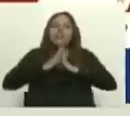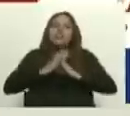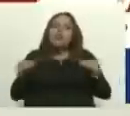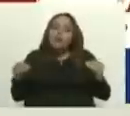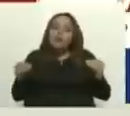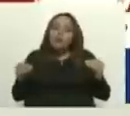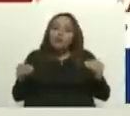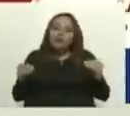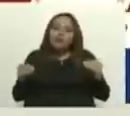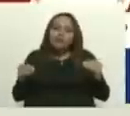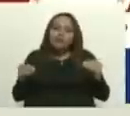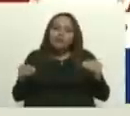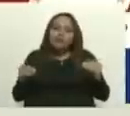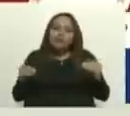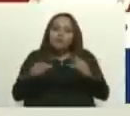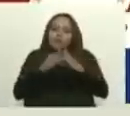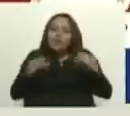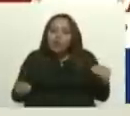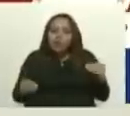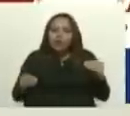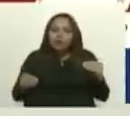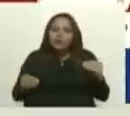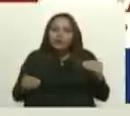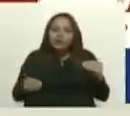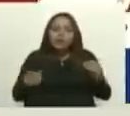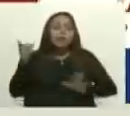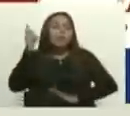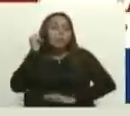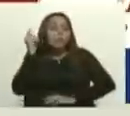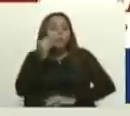Absolutamente todos los y todas